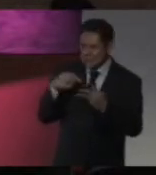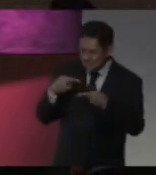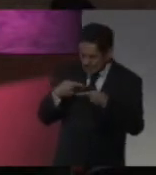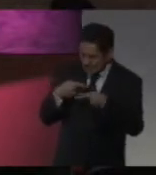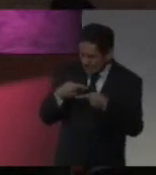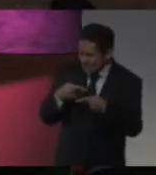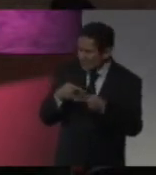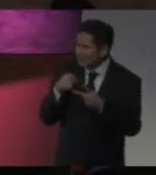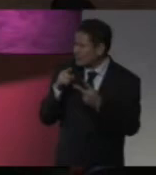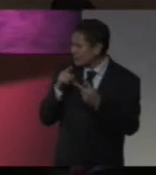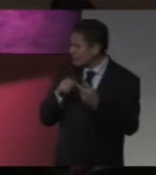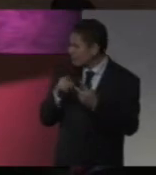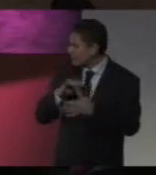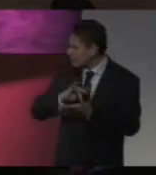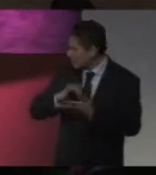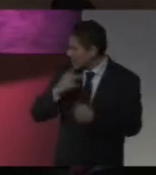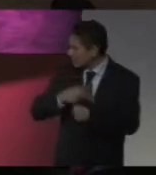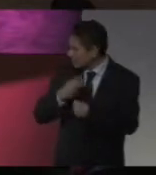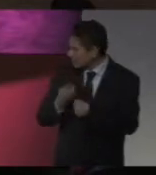de tu apellido,